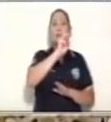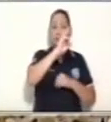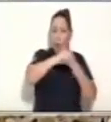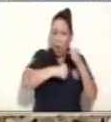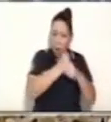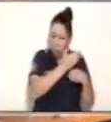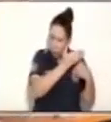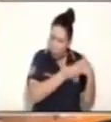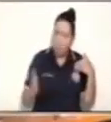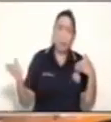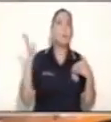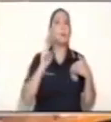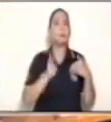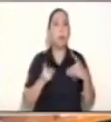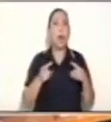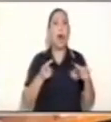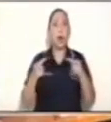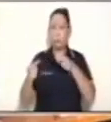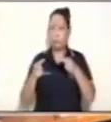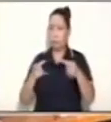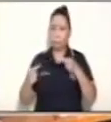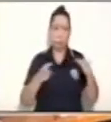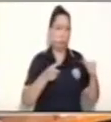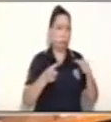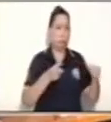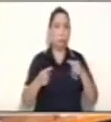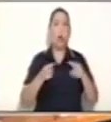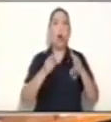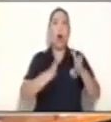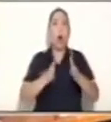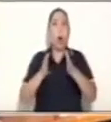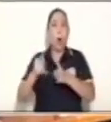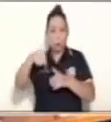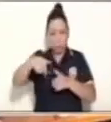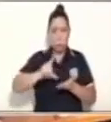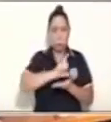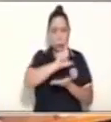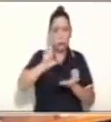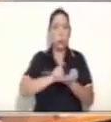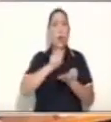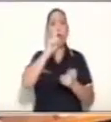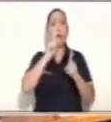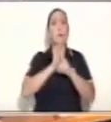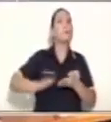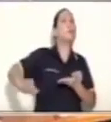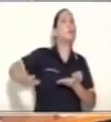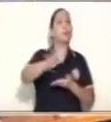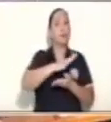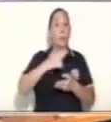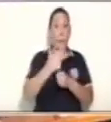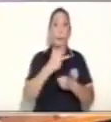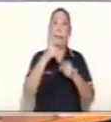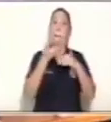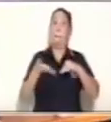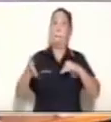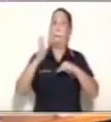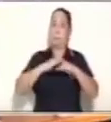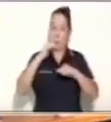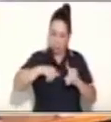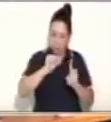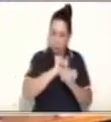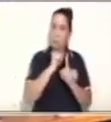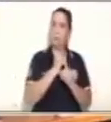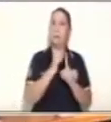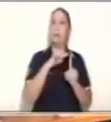año, mantienen el orden en nuestro país y en esta época aún más. Y por